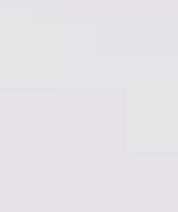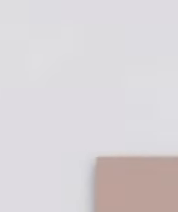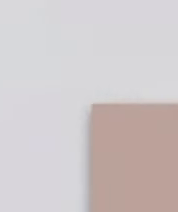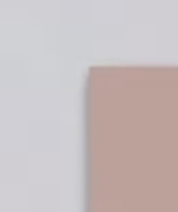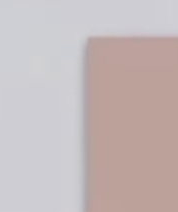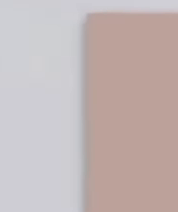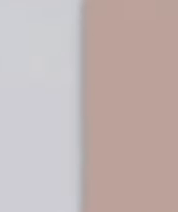ah